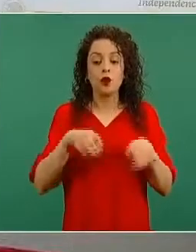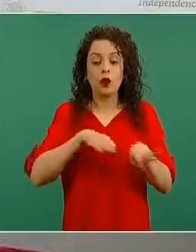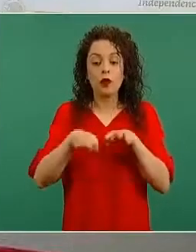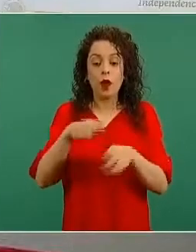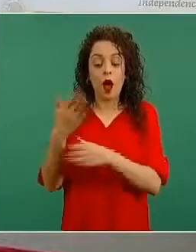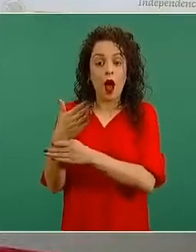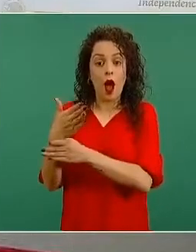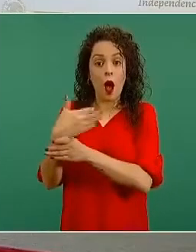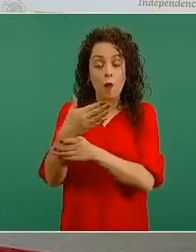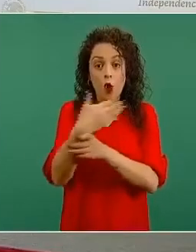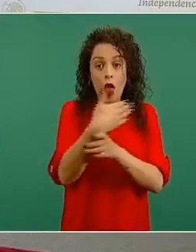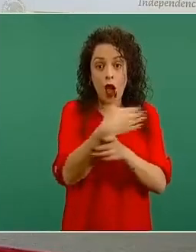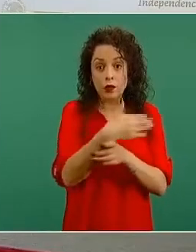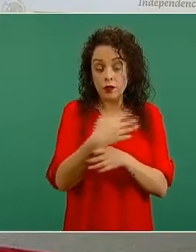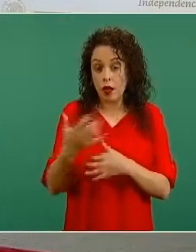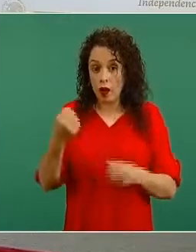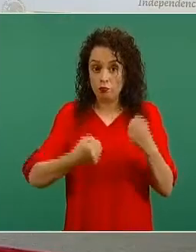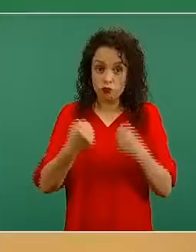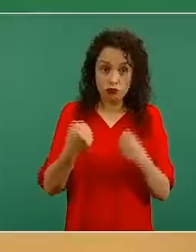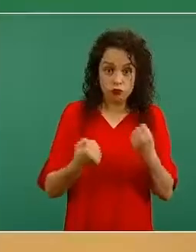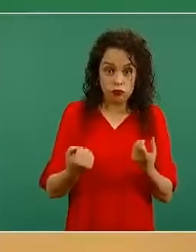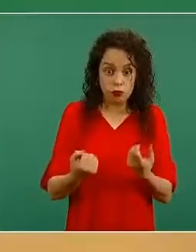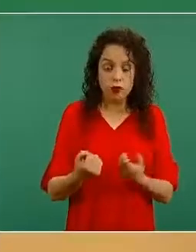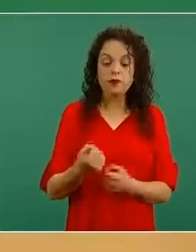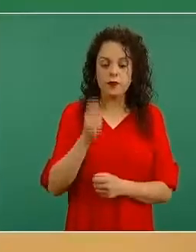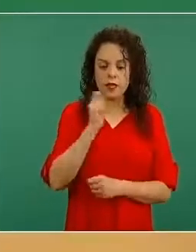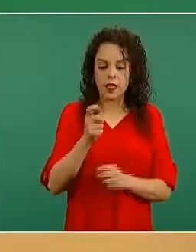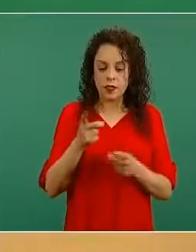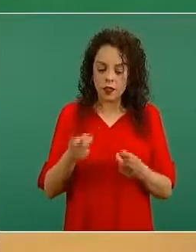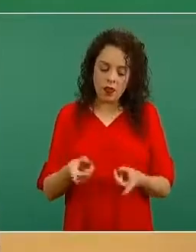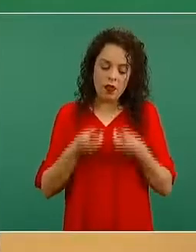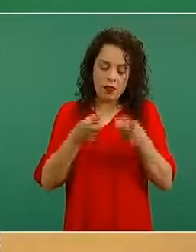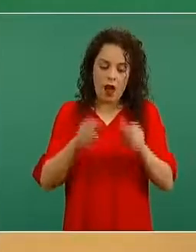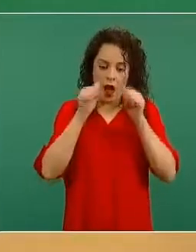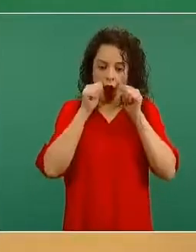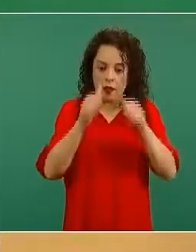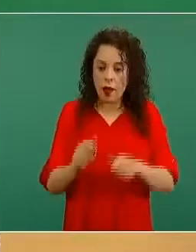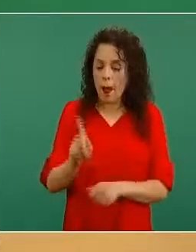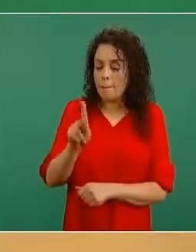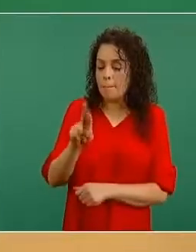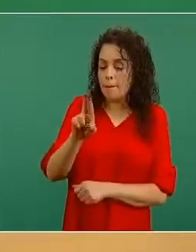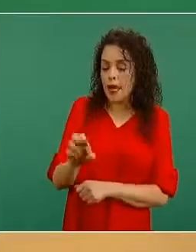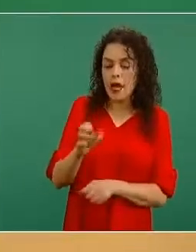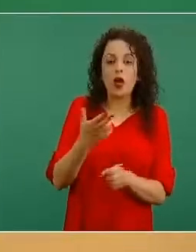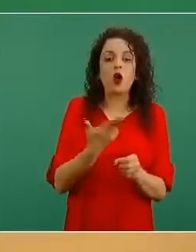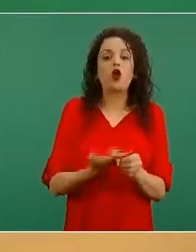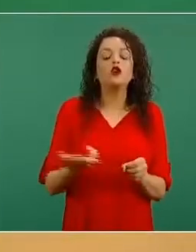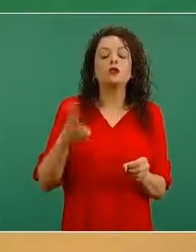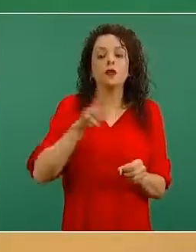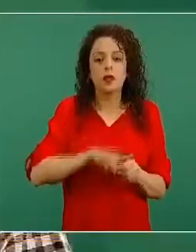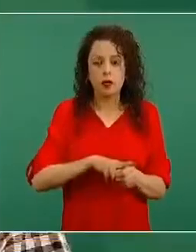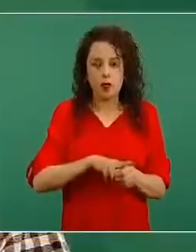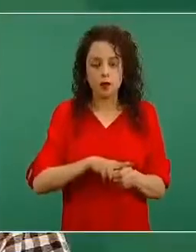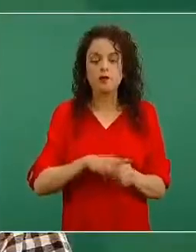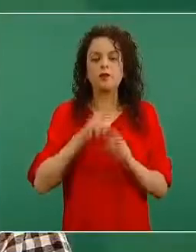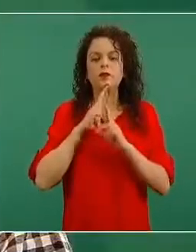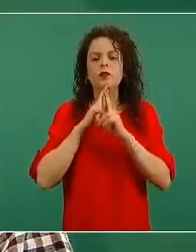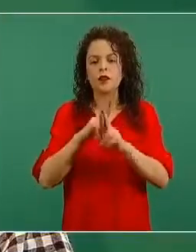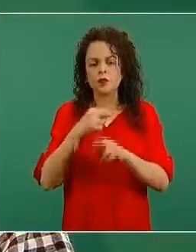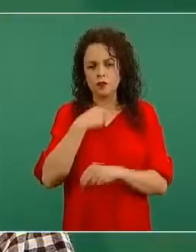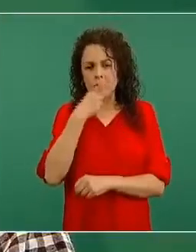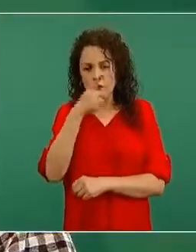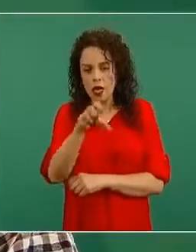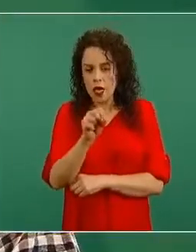ambulancias, esto es lo que conocemos como la atención prehospitalaria, y sí, la respuesta es sí, también les va a tocar la vacuna,